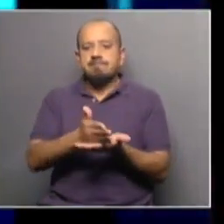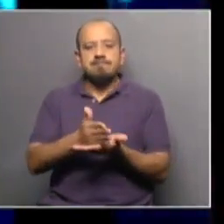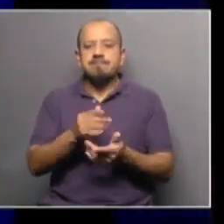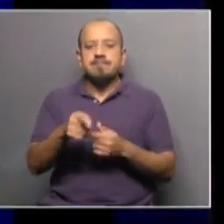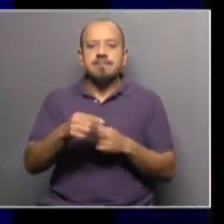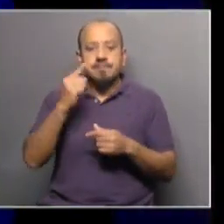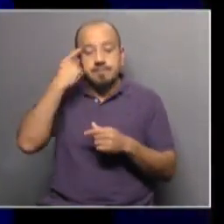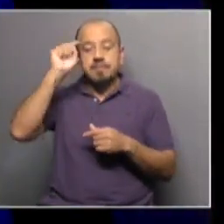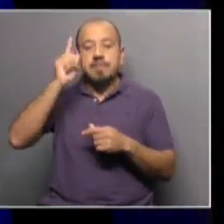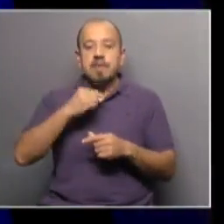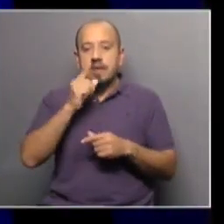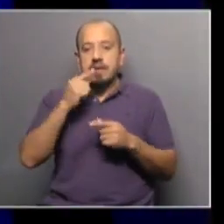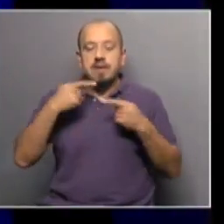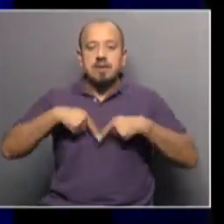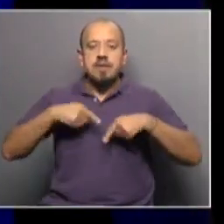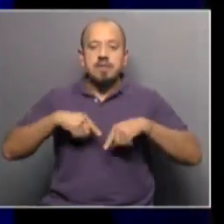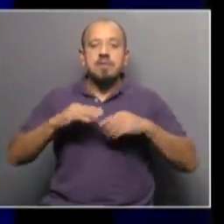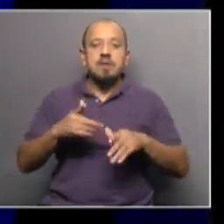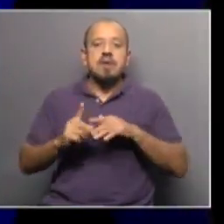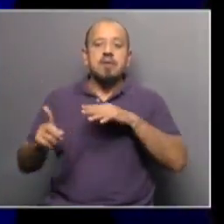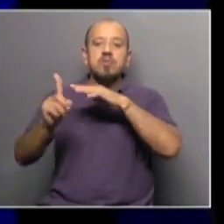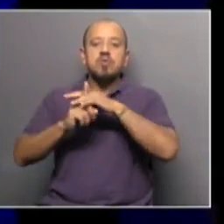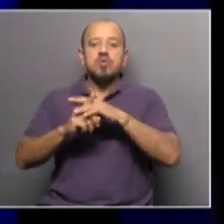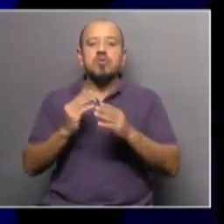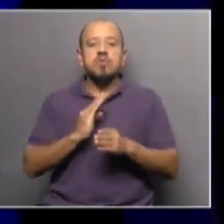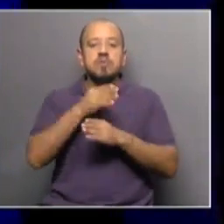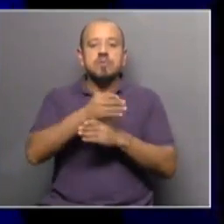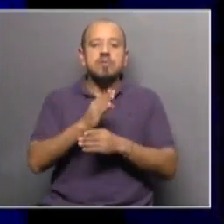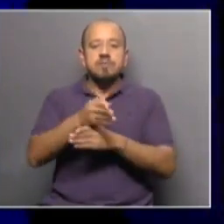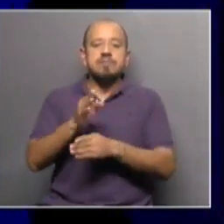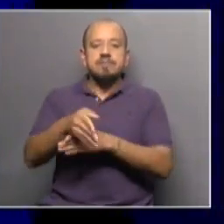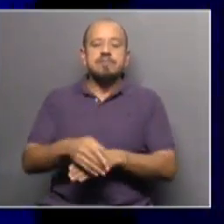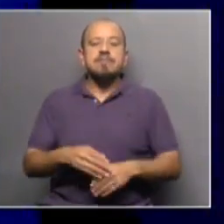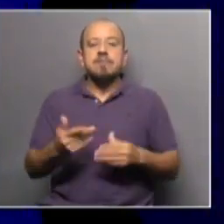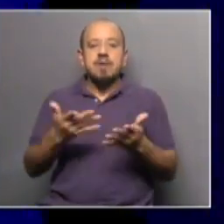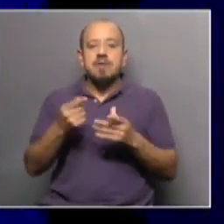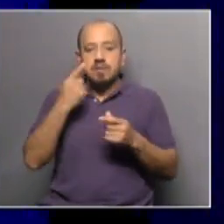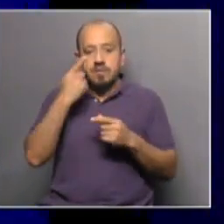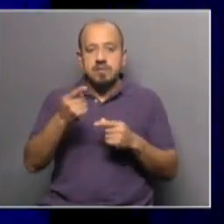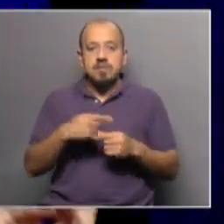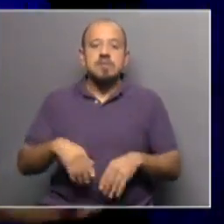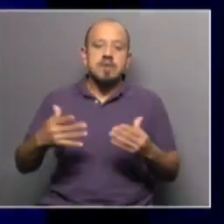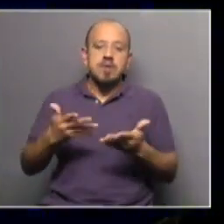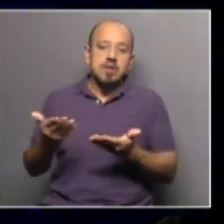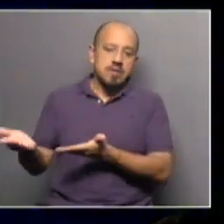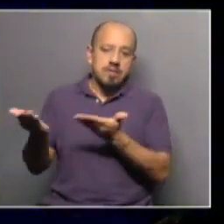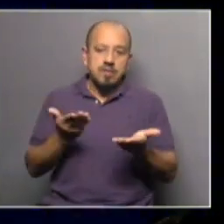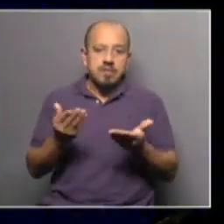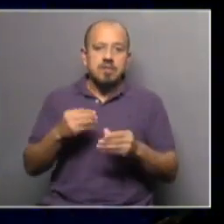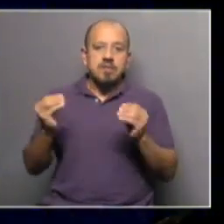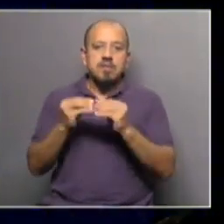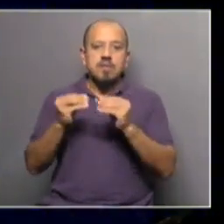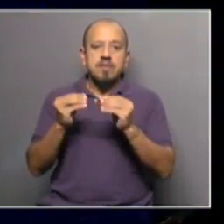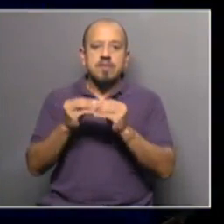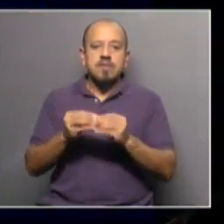de la Intendencia para promover la inclusión y la accesibilidad. Así que en minutos vamos con eso y ahora le doy la bienvenida a mi compañero